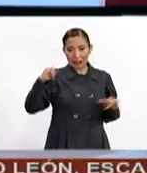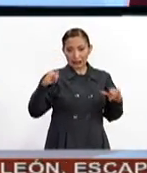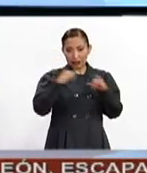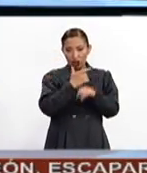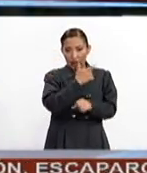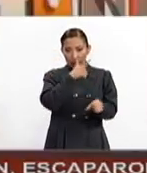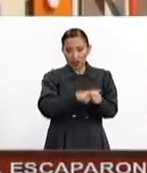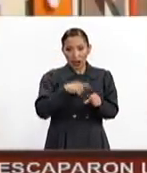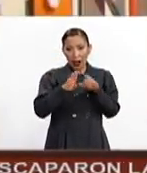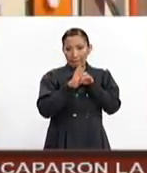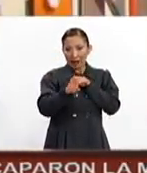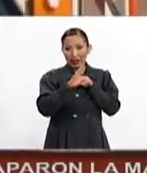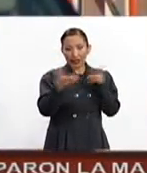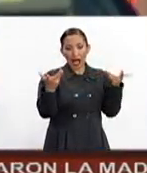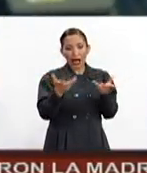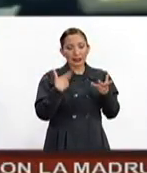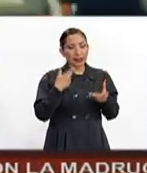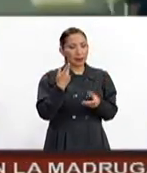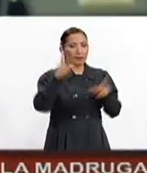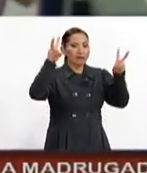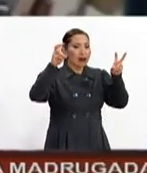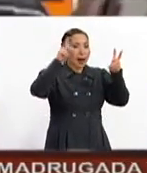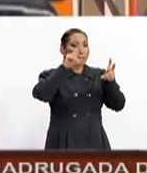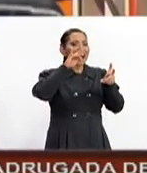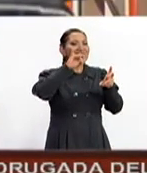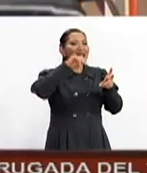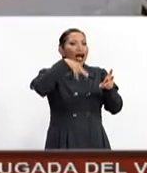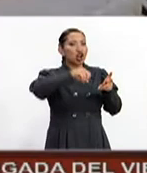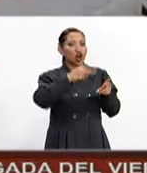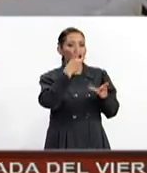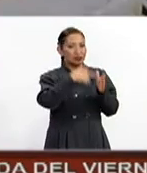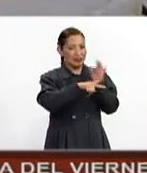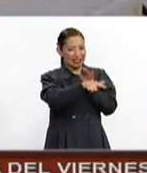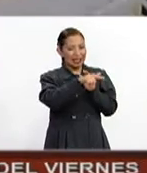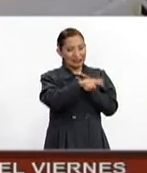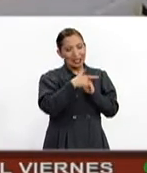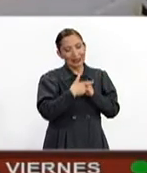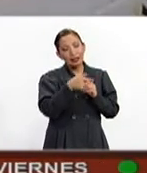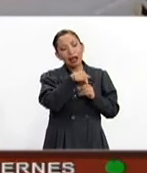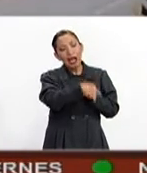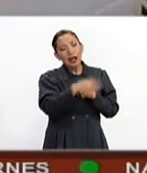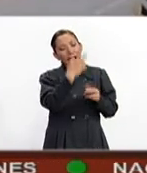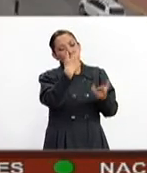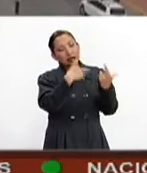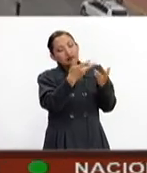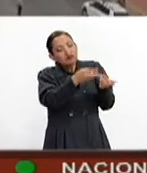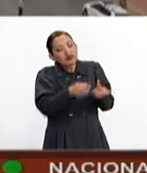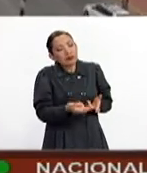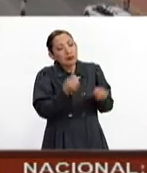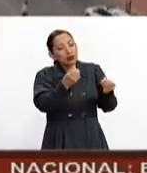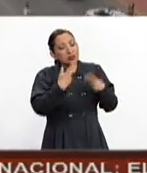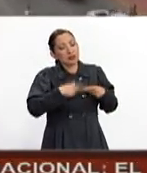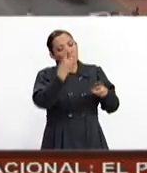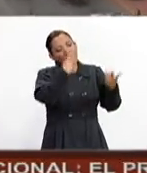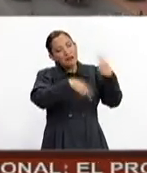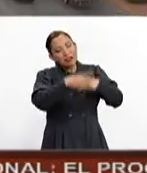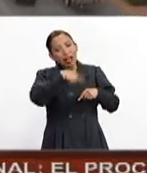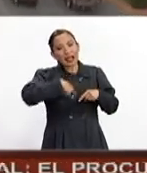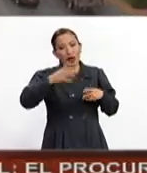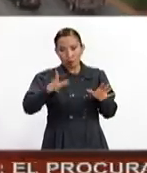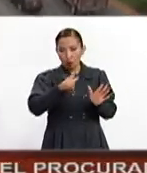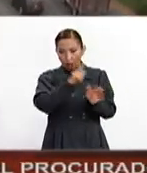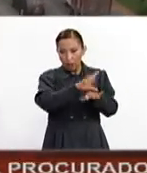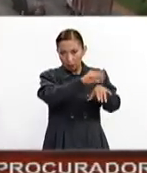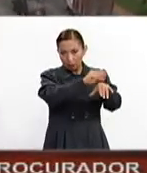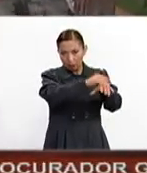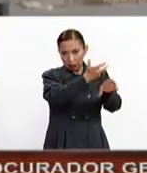Instituto Nacional de Migración realiza el operativo Paisano 2017, a través del cual han recibido a miles de connacionales que residen